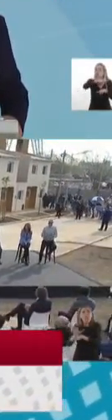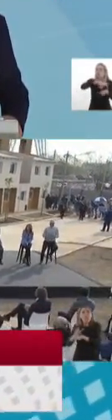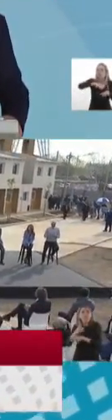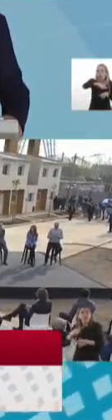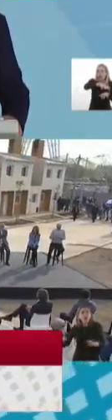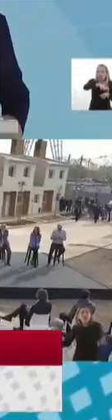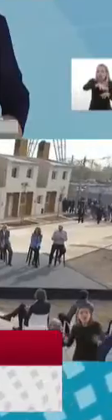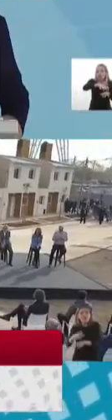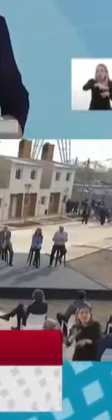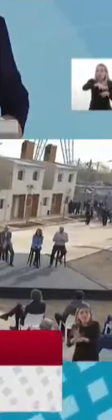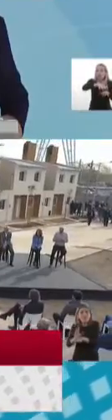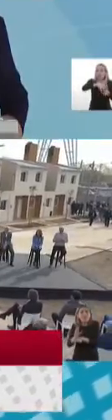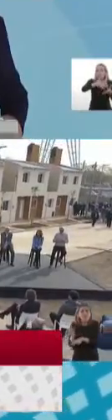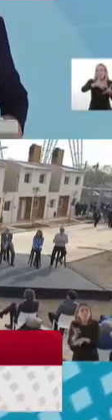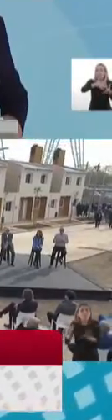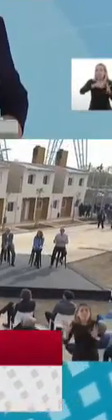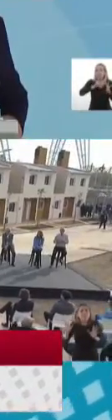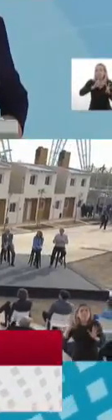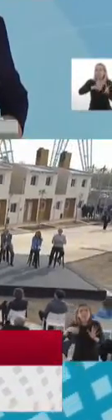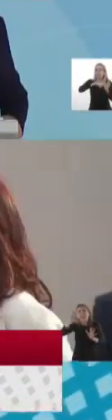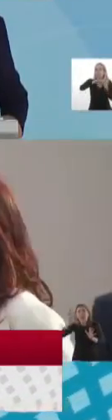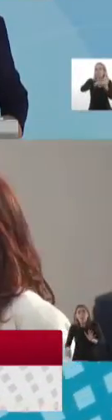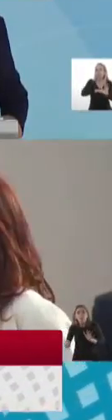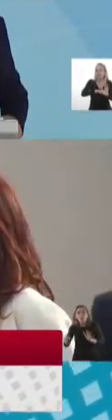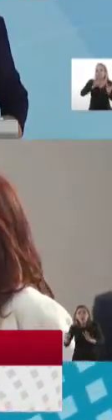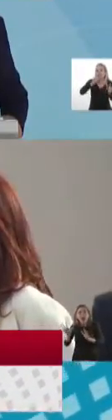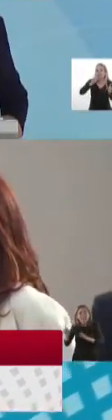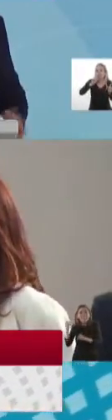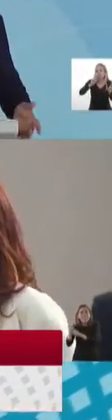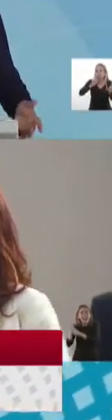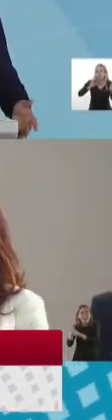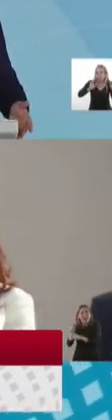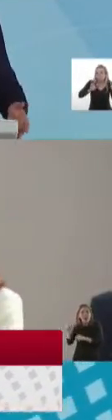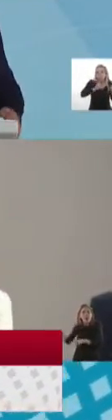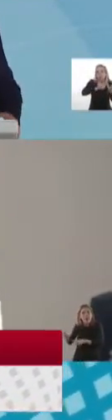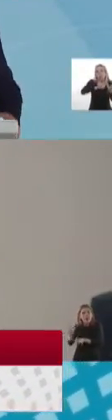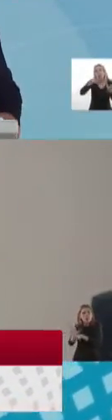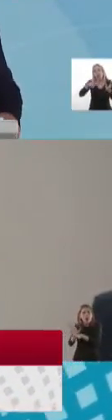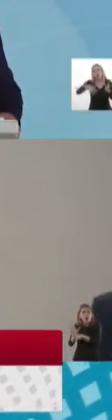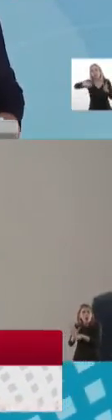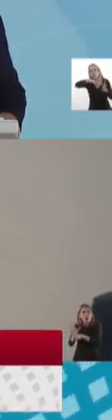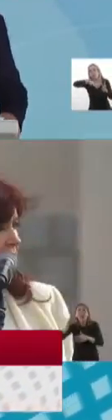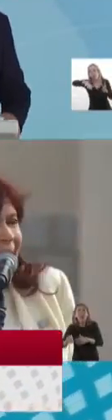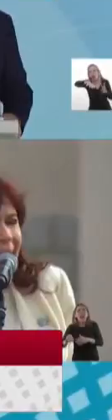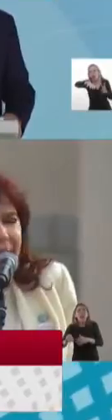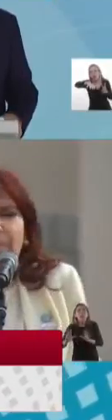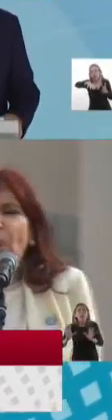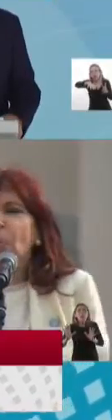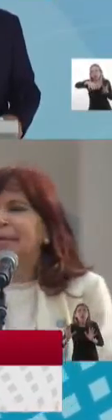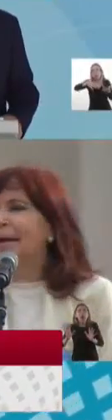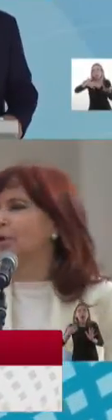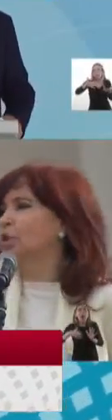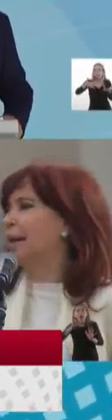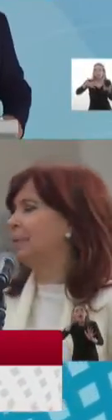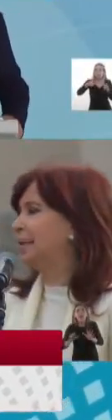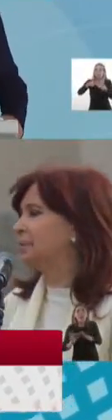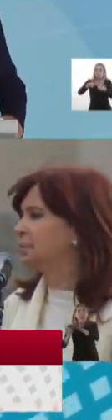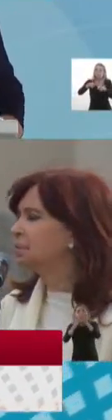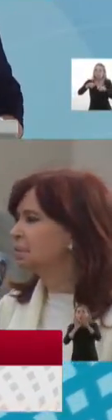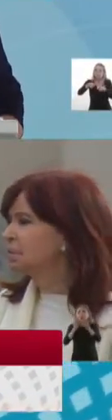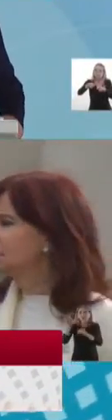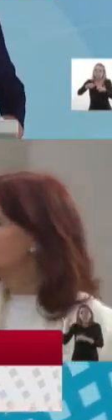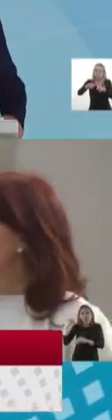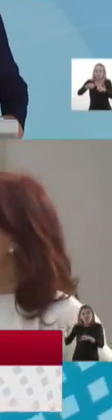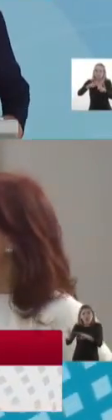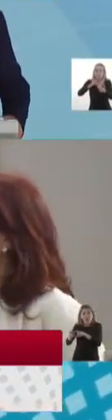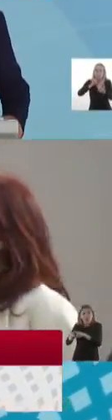vamos a hacer para lograrlo no es algo que se va a solucionar con una posición combativa y de denuncia de denuncia de que hay que